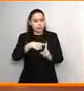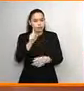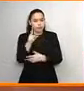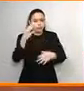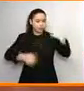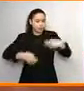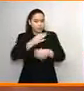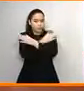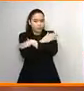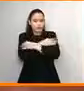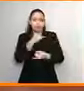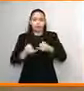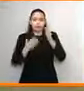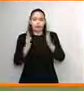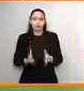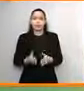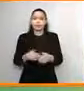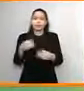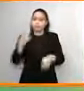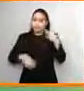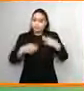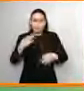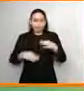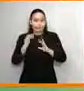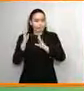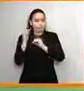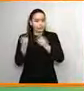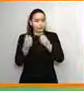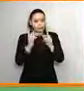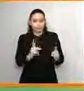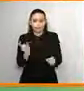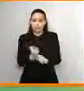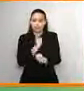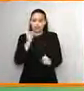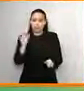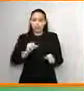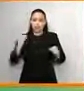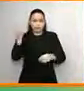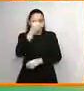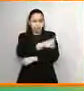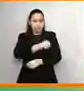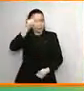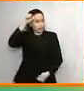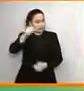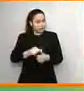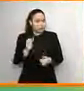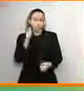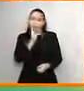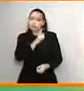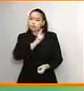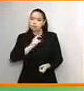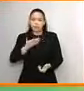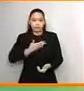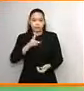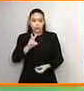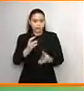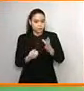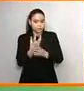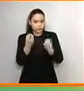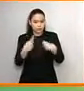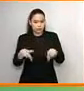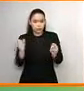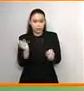felicidades. Jugadores, espero que han sido muchos los afortunados ganando en este día. Les recuerdo que el Loto les da dos oportunidades más de ganar en el sorteo